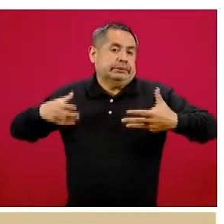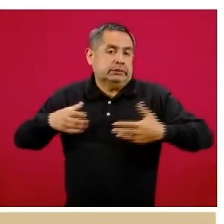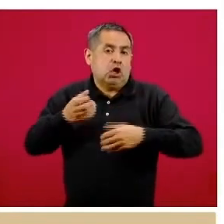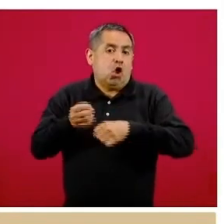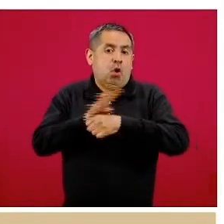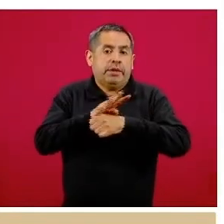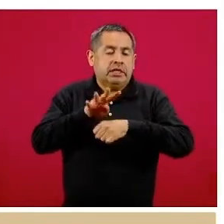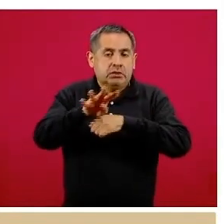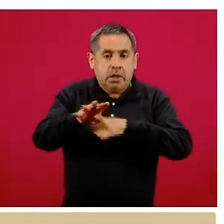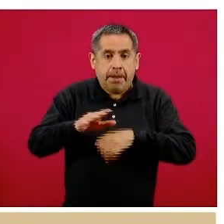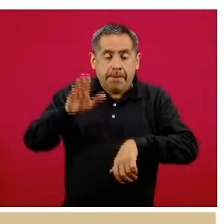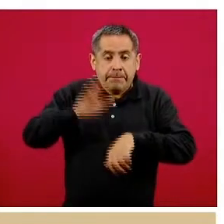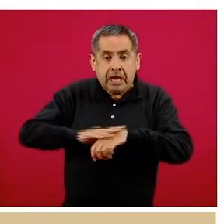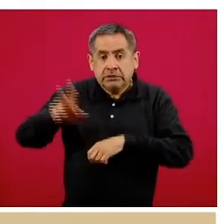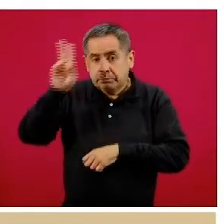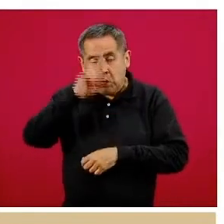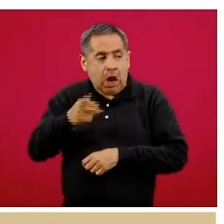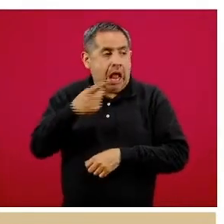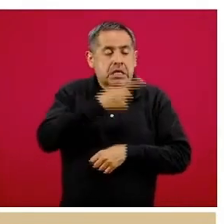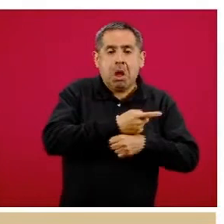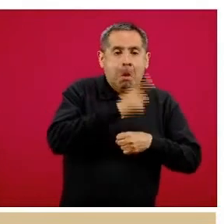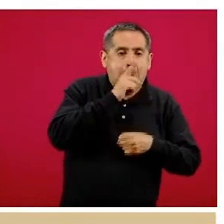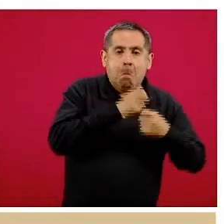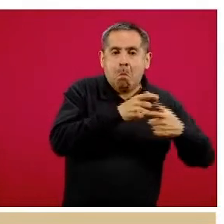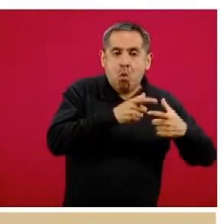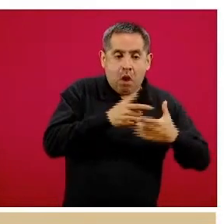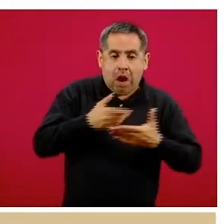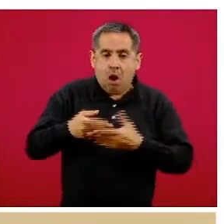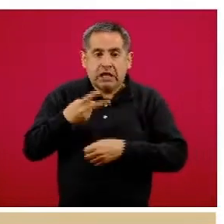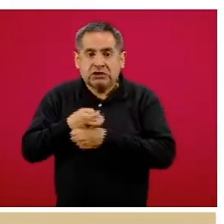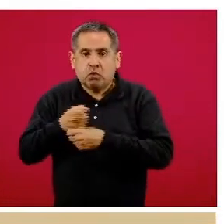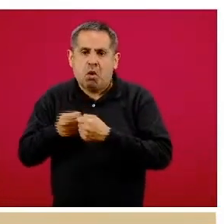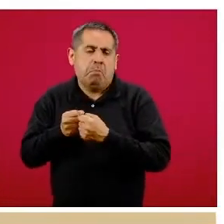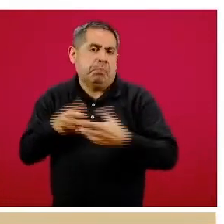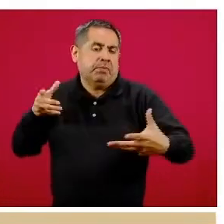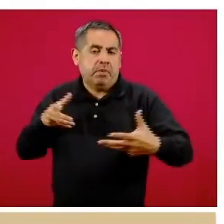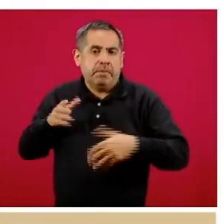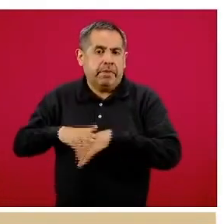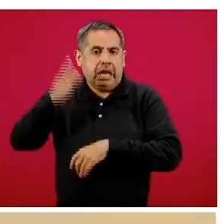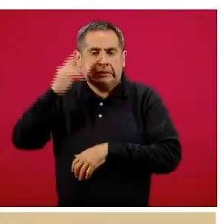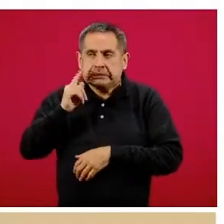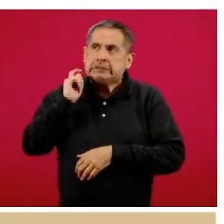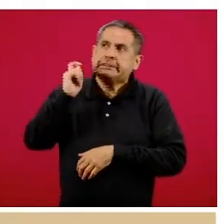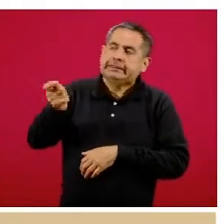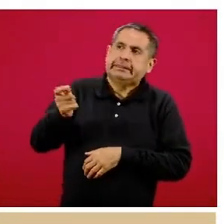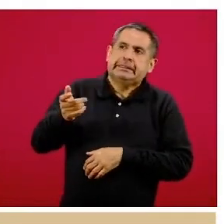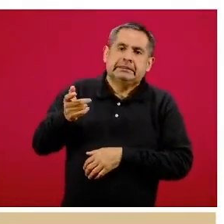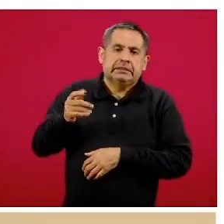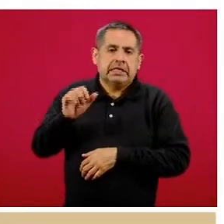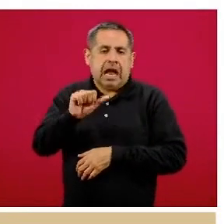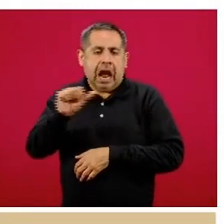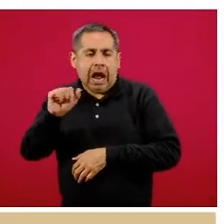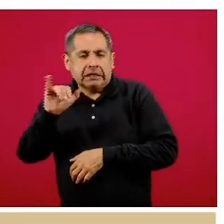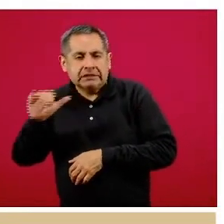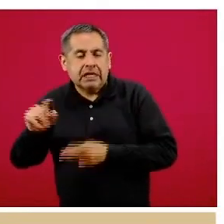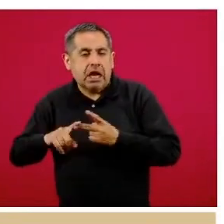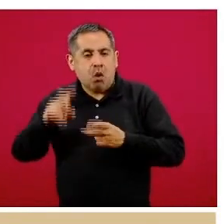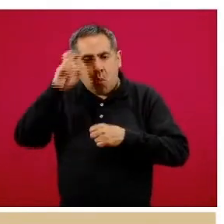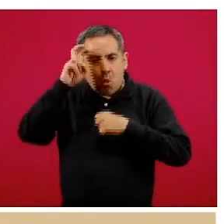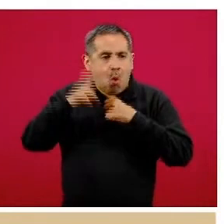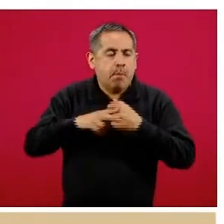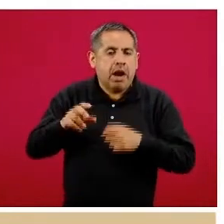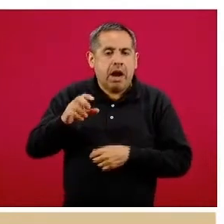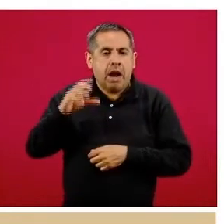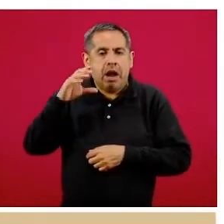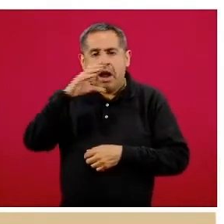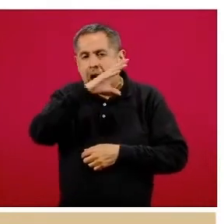que es mucho mayor a la primera. Esto lo vamos revisando por región. Asia, Europa, África, etcétera,